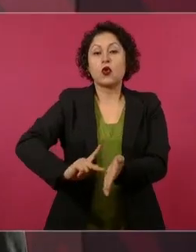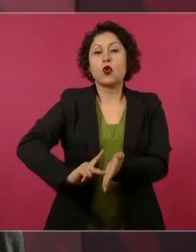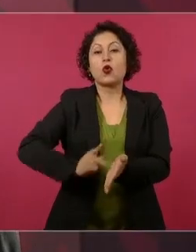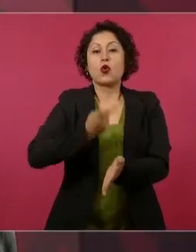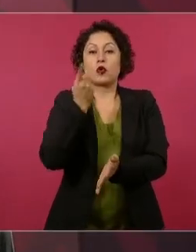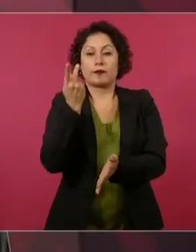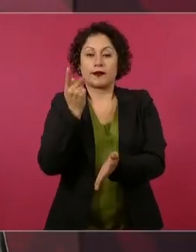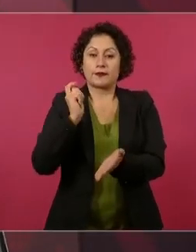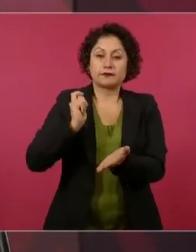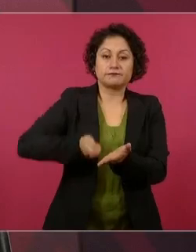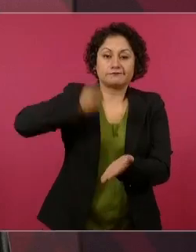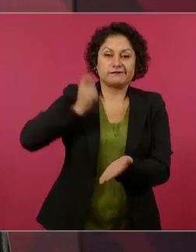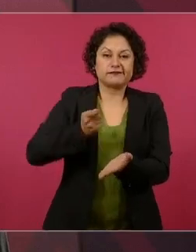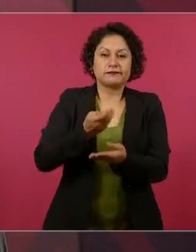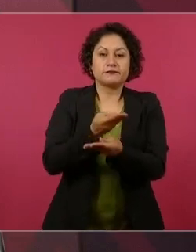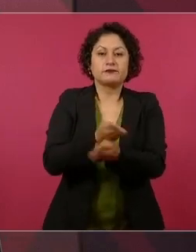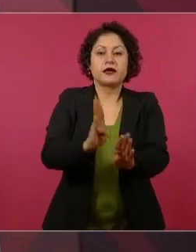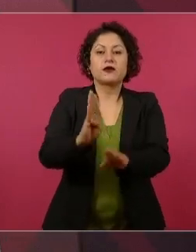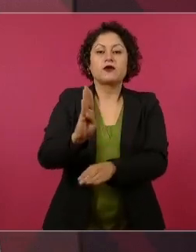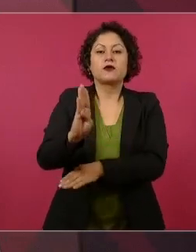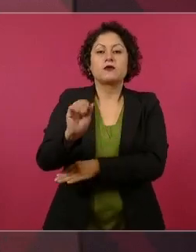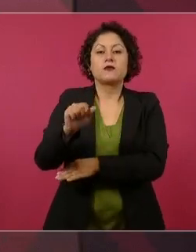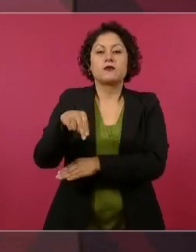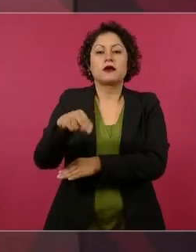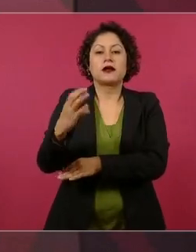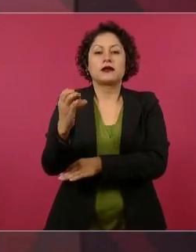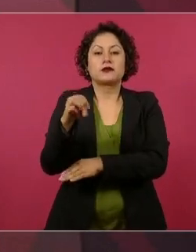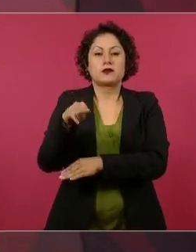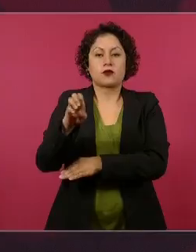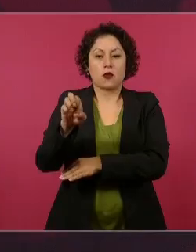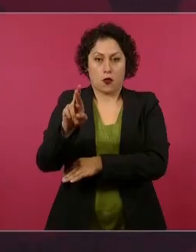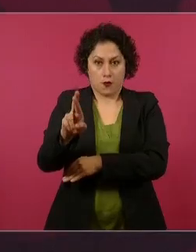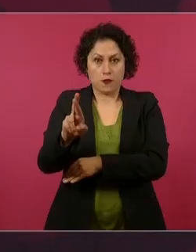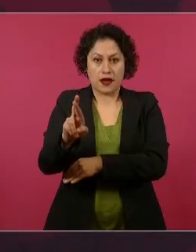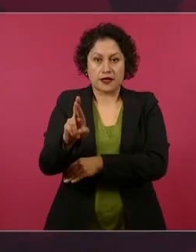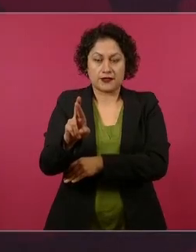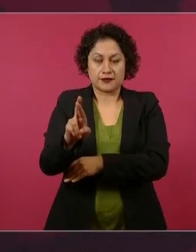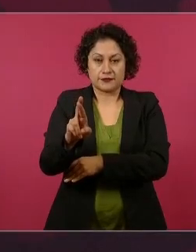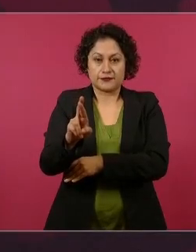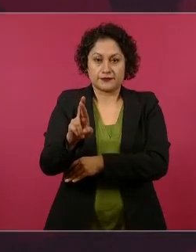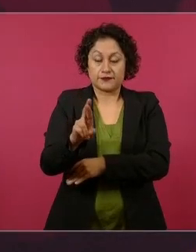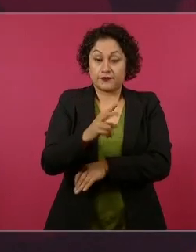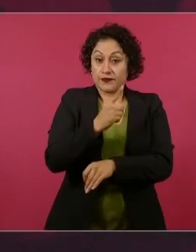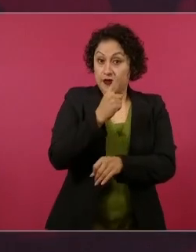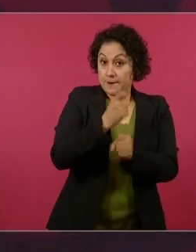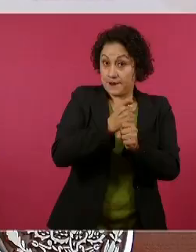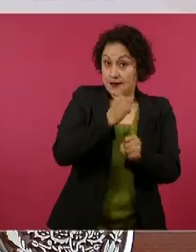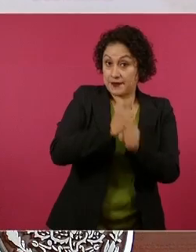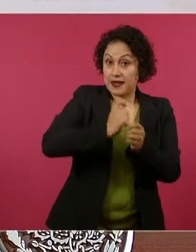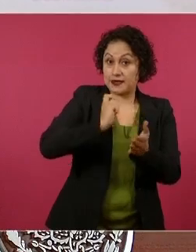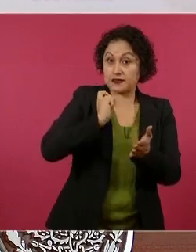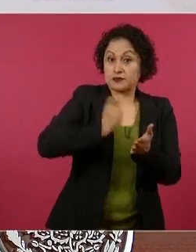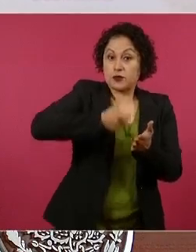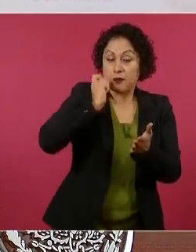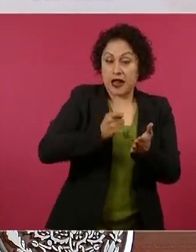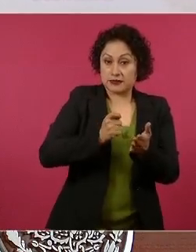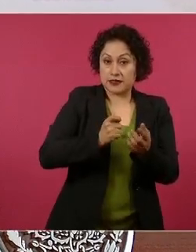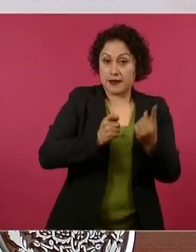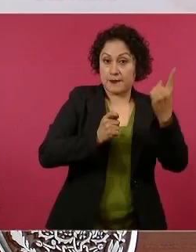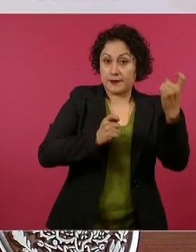Bancomer, el que había quedado en segundo lugar en la primer subasta, a él